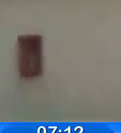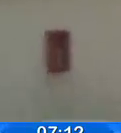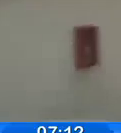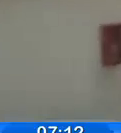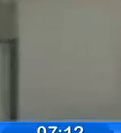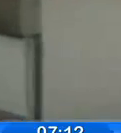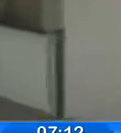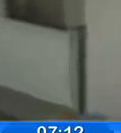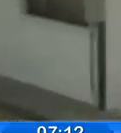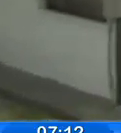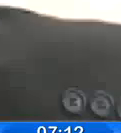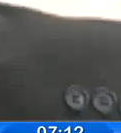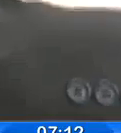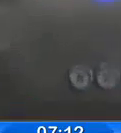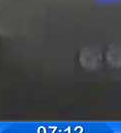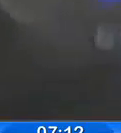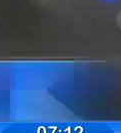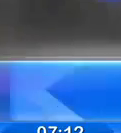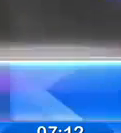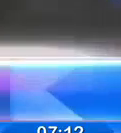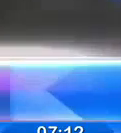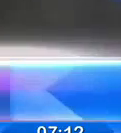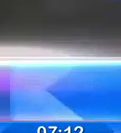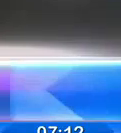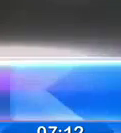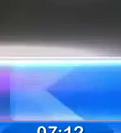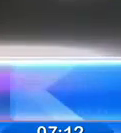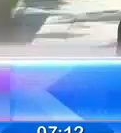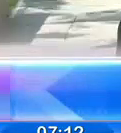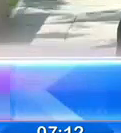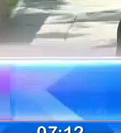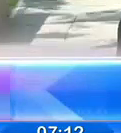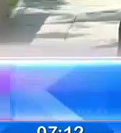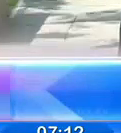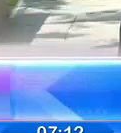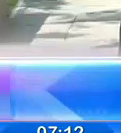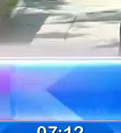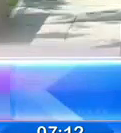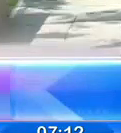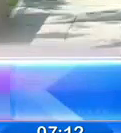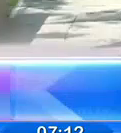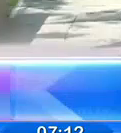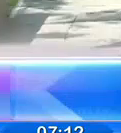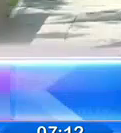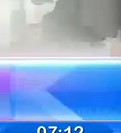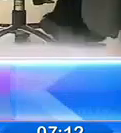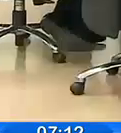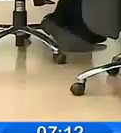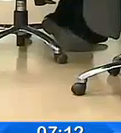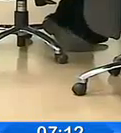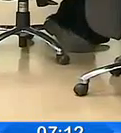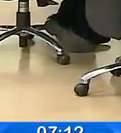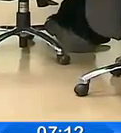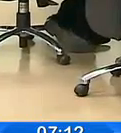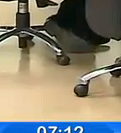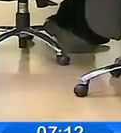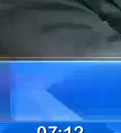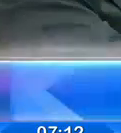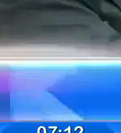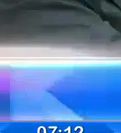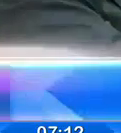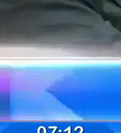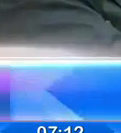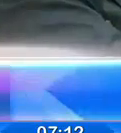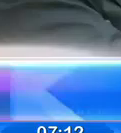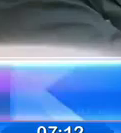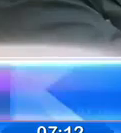César Carrión solicitó investigar a los equipos de la ex Senaín. Además, el Consejo de Participación